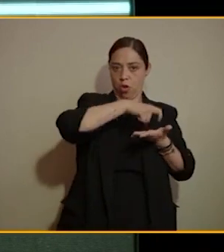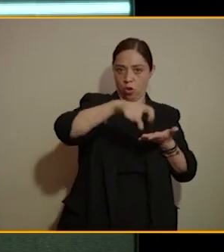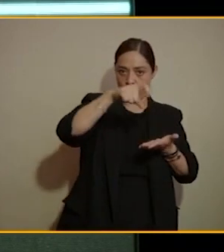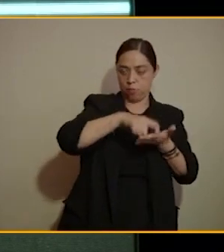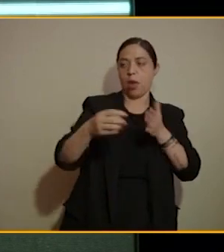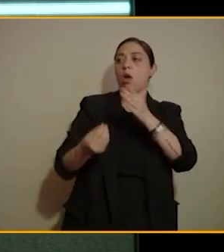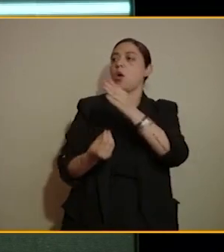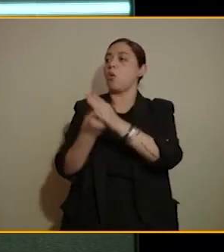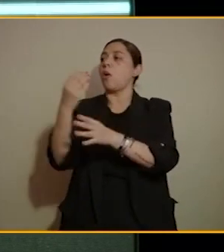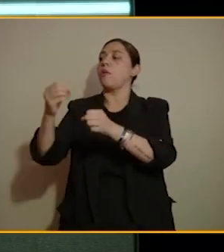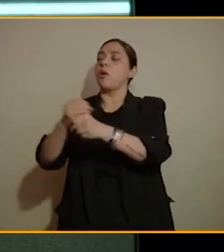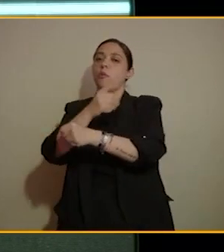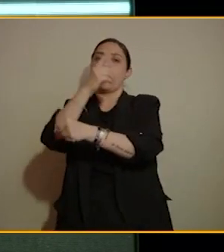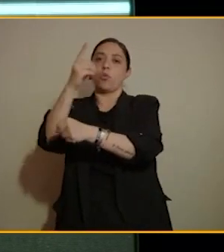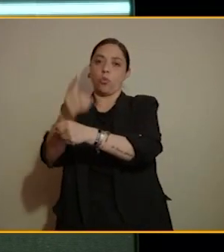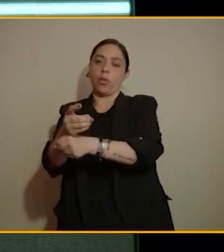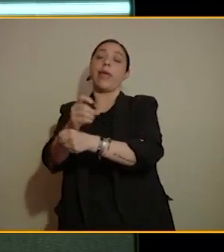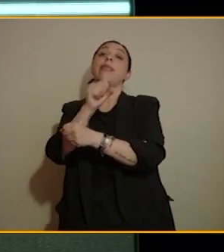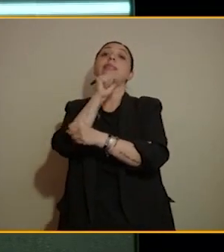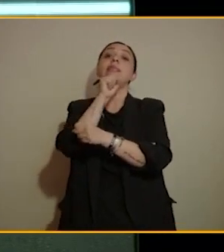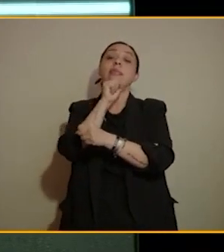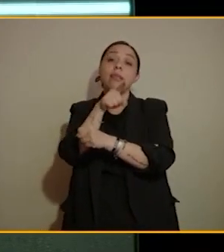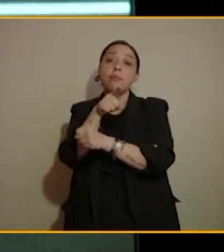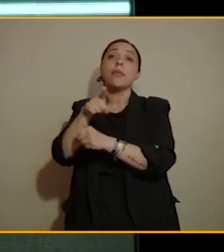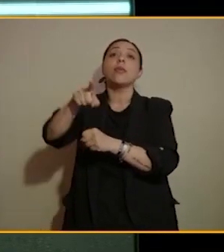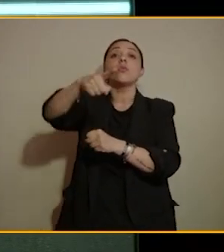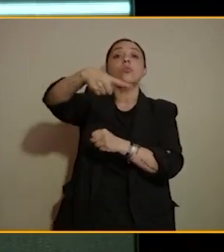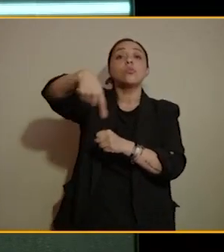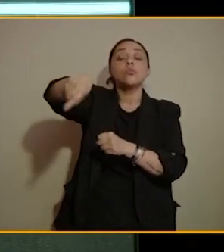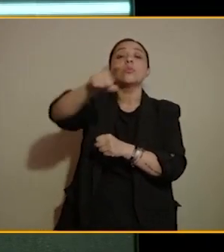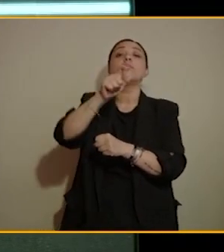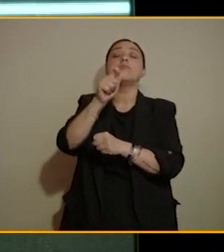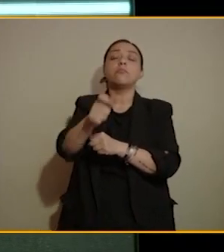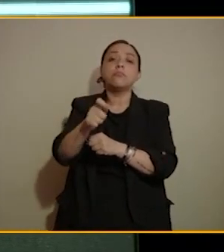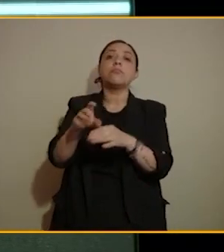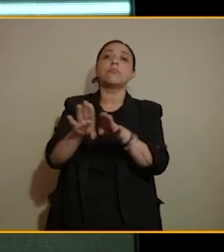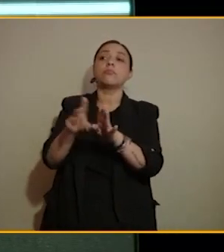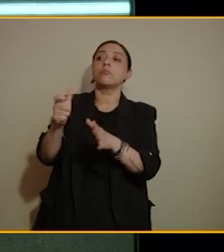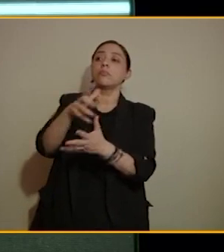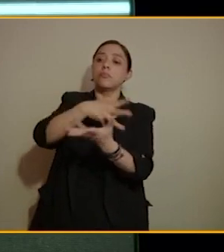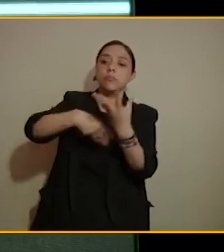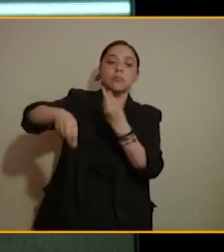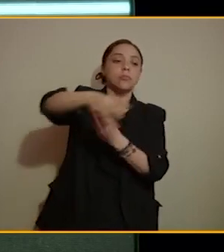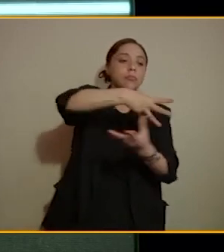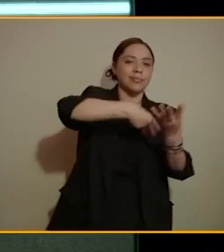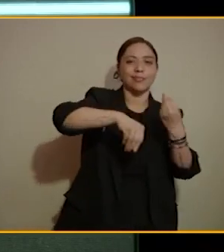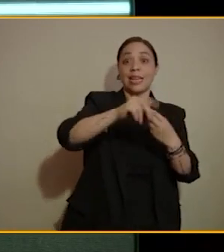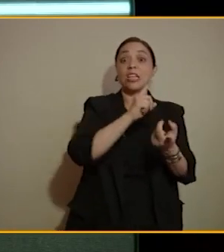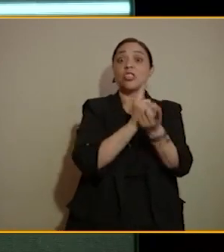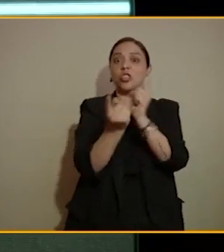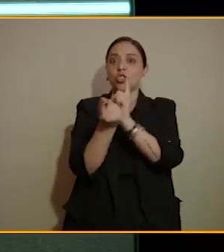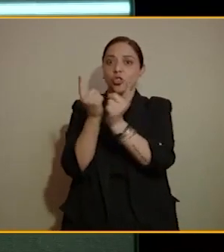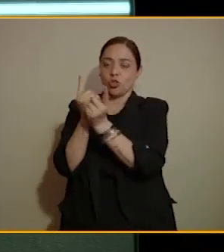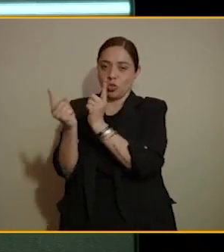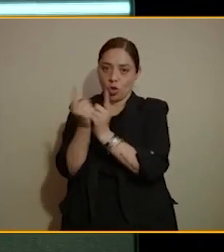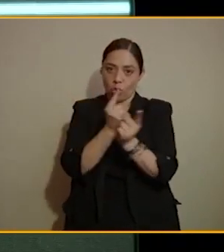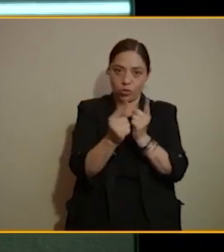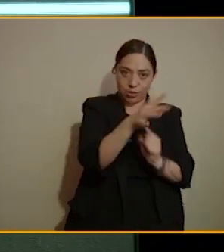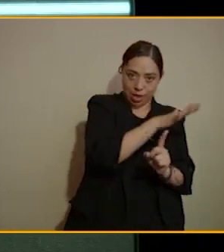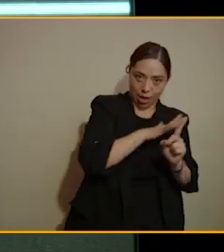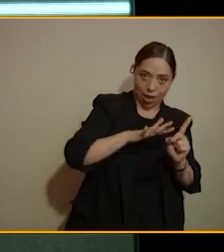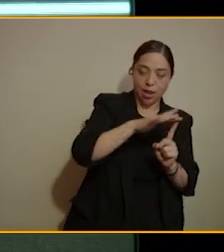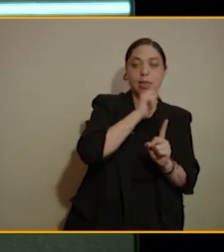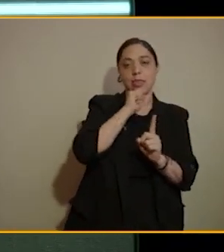oportunidades y además también están ustedes teniendo toda esta repercusión económica y social. Y este es, por supuesto, un